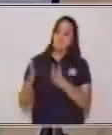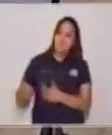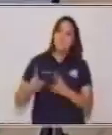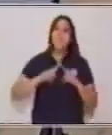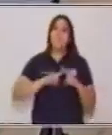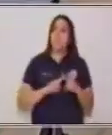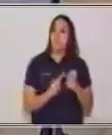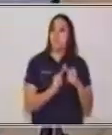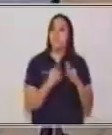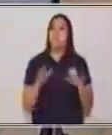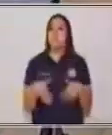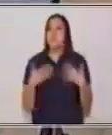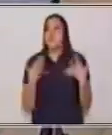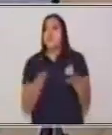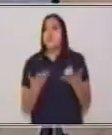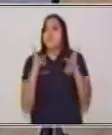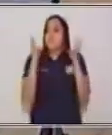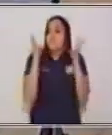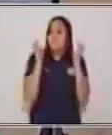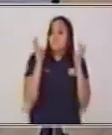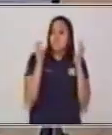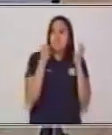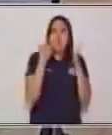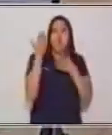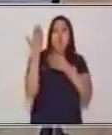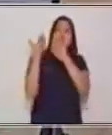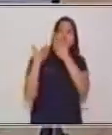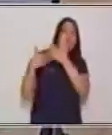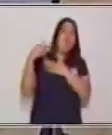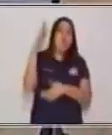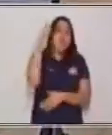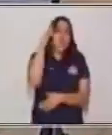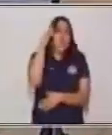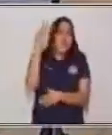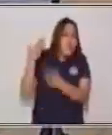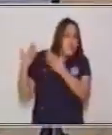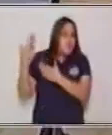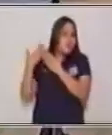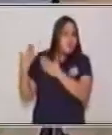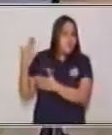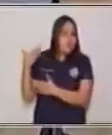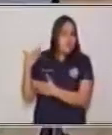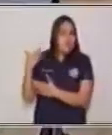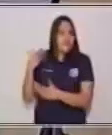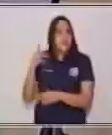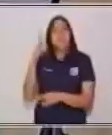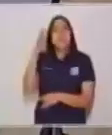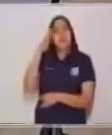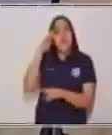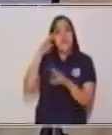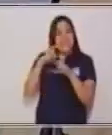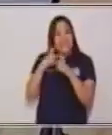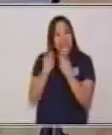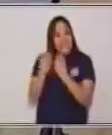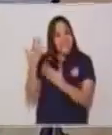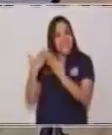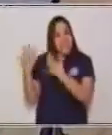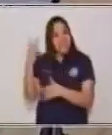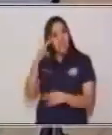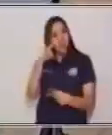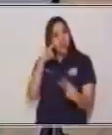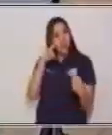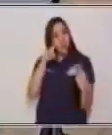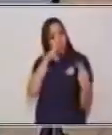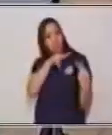iniciar entonces con el recordatorio de la clase anterior. Y es que en la clase anterior pudimos